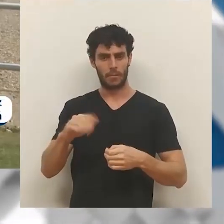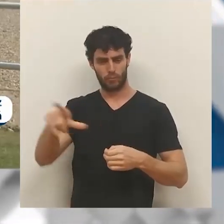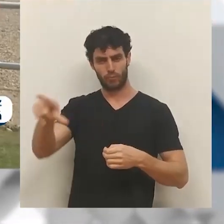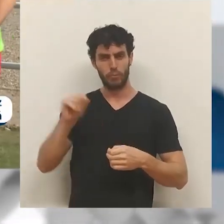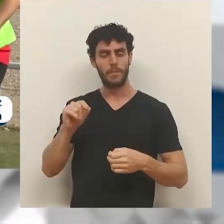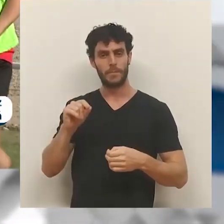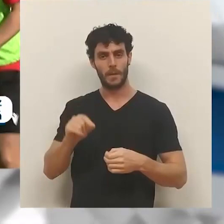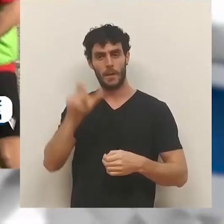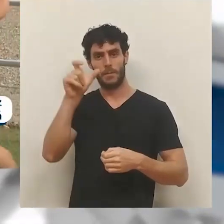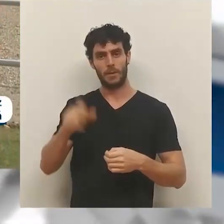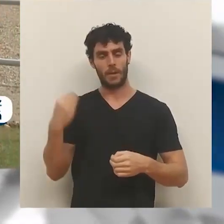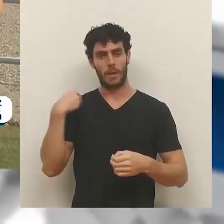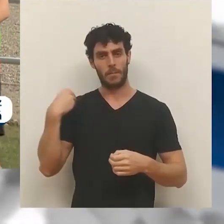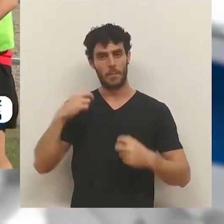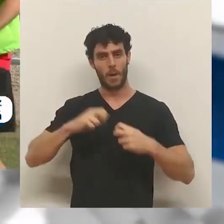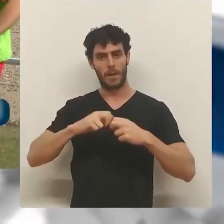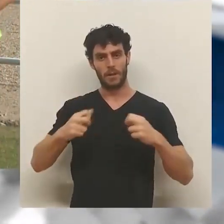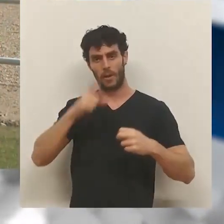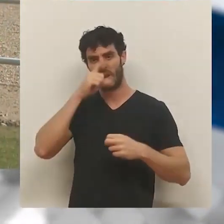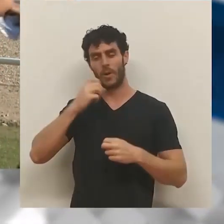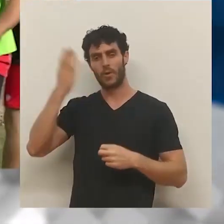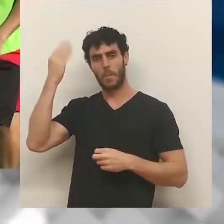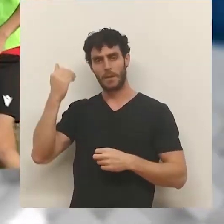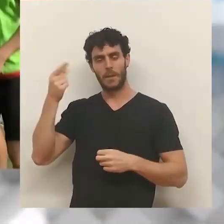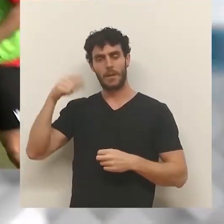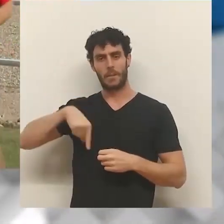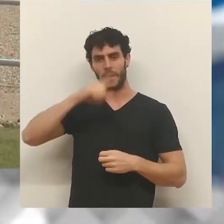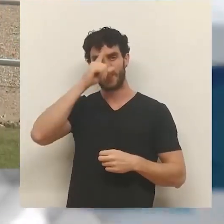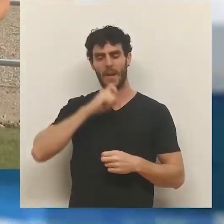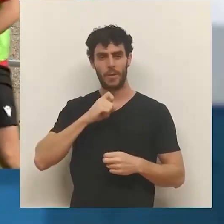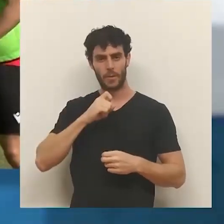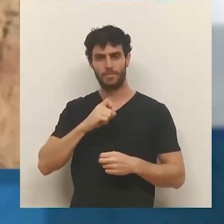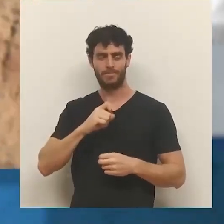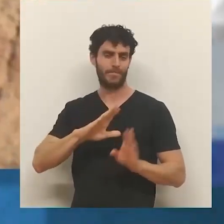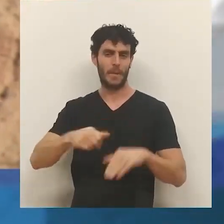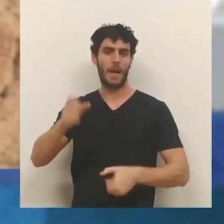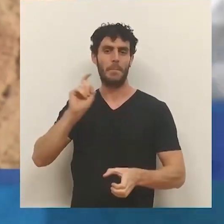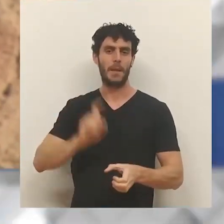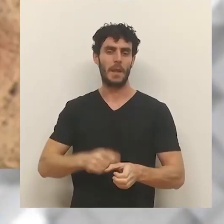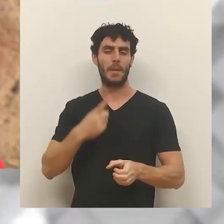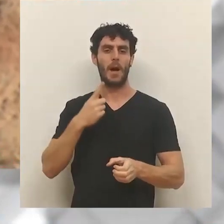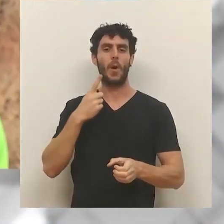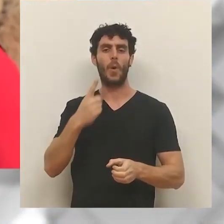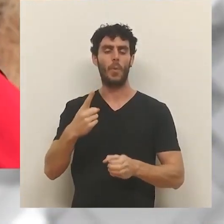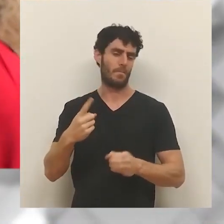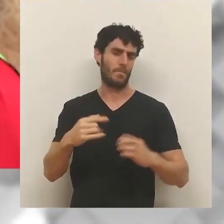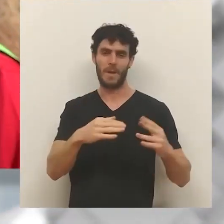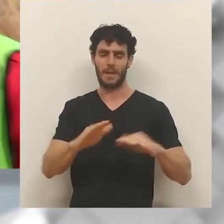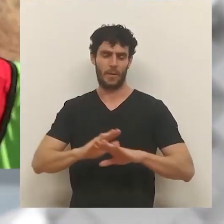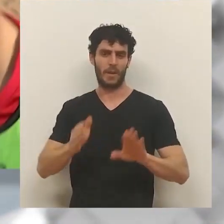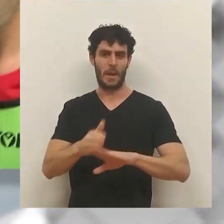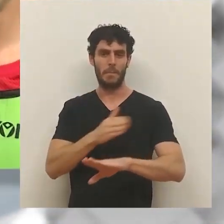todos incluido Titi al que ha convocado. El de Calahorra acabó lesionado el año pasado y en este solo ha podido